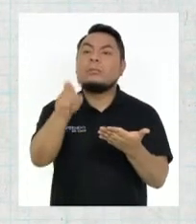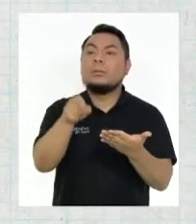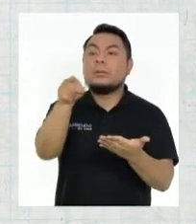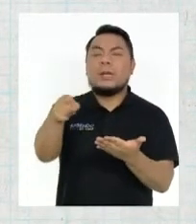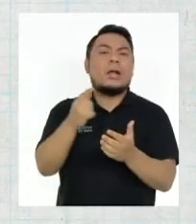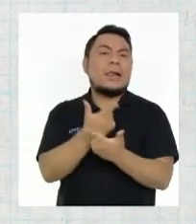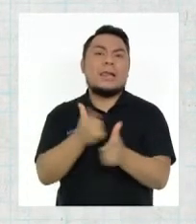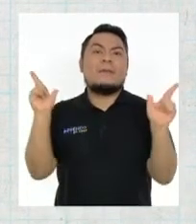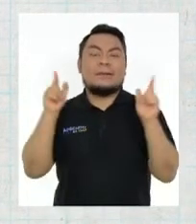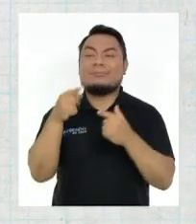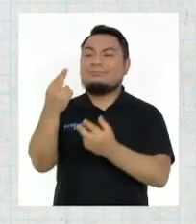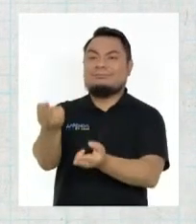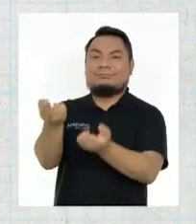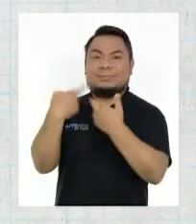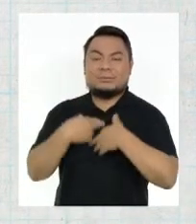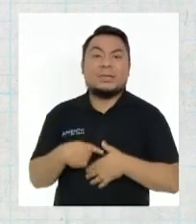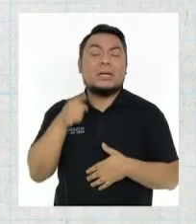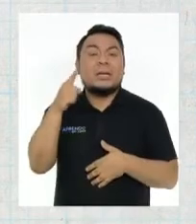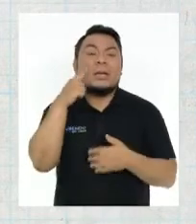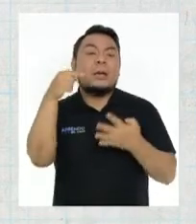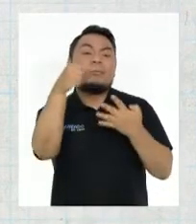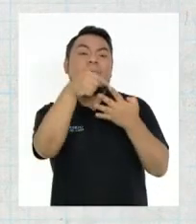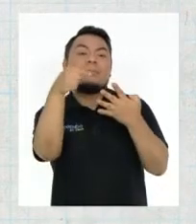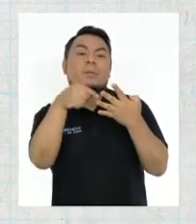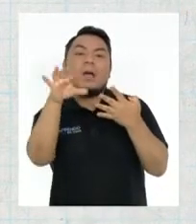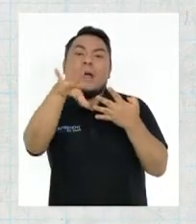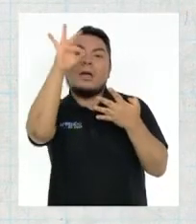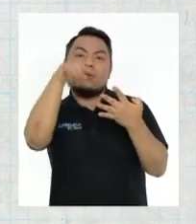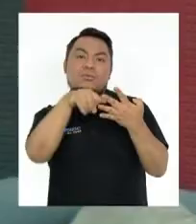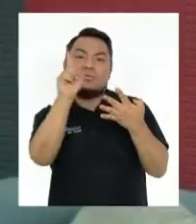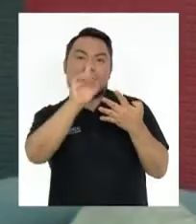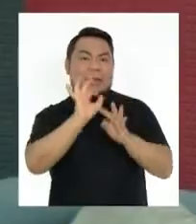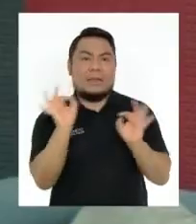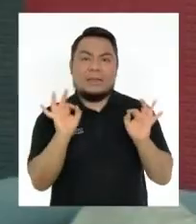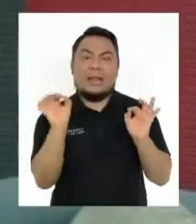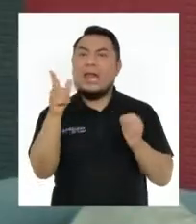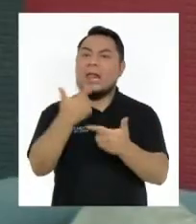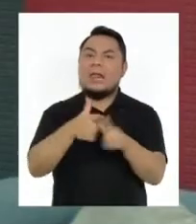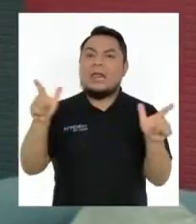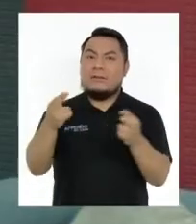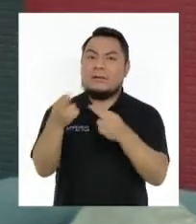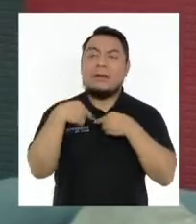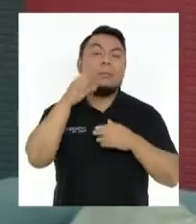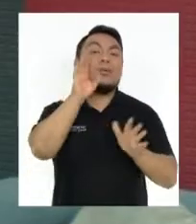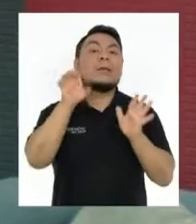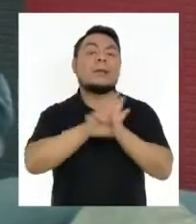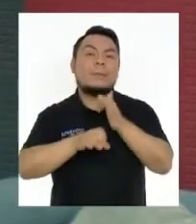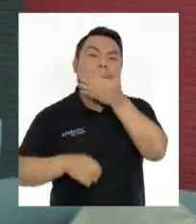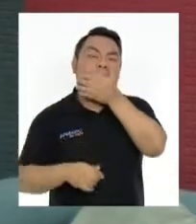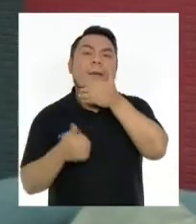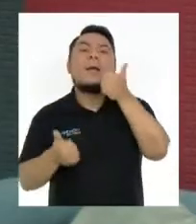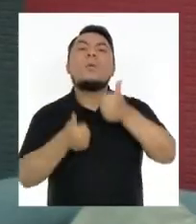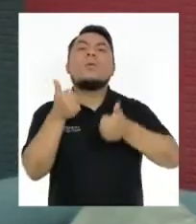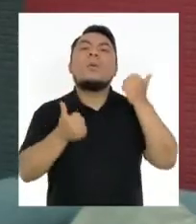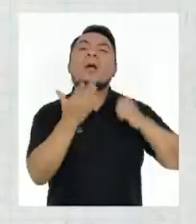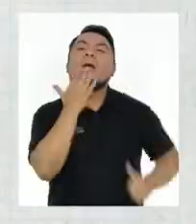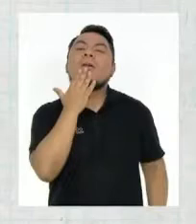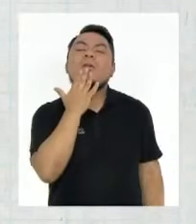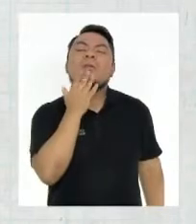libertad, sin alternativas fijas o categorías arbitrarias. Como por ejemplo, ¿cuál es tu color